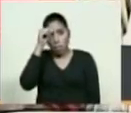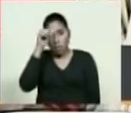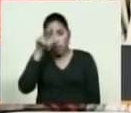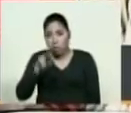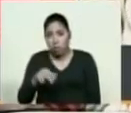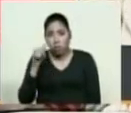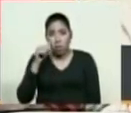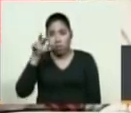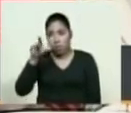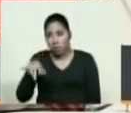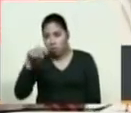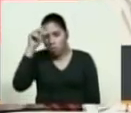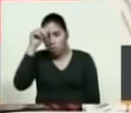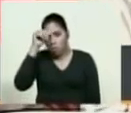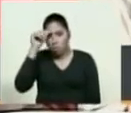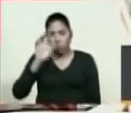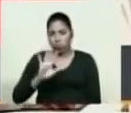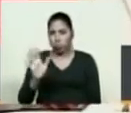un proceso continuo de trabajo, de